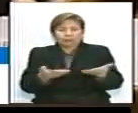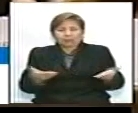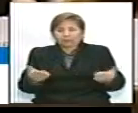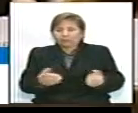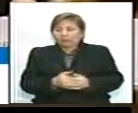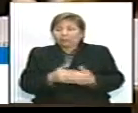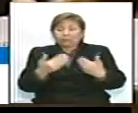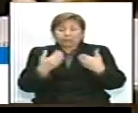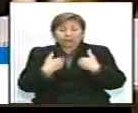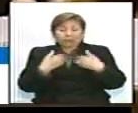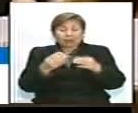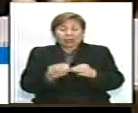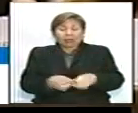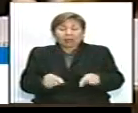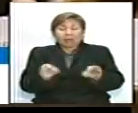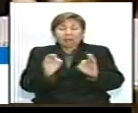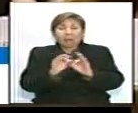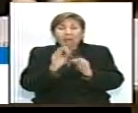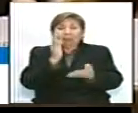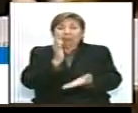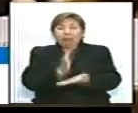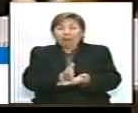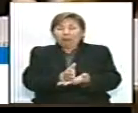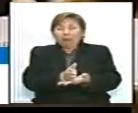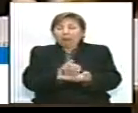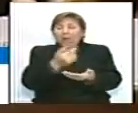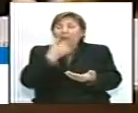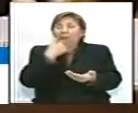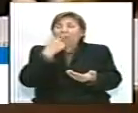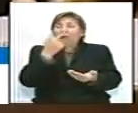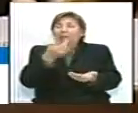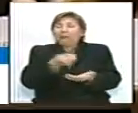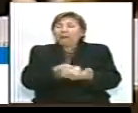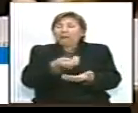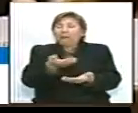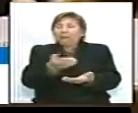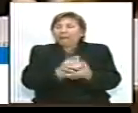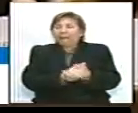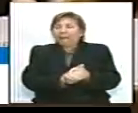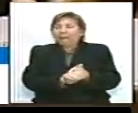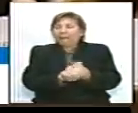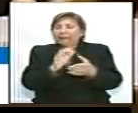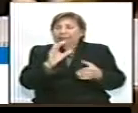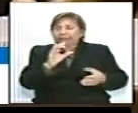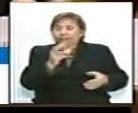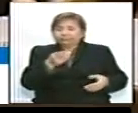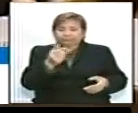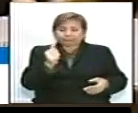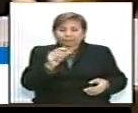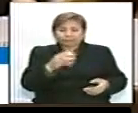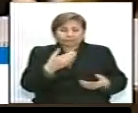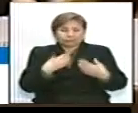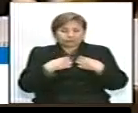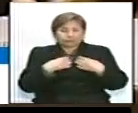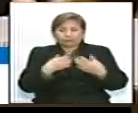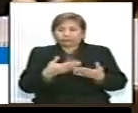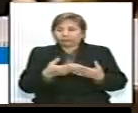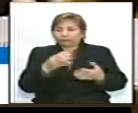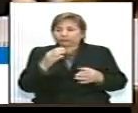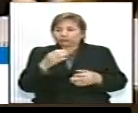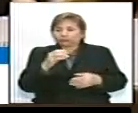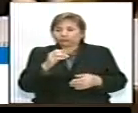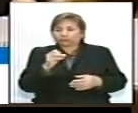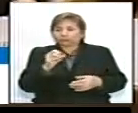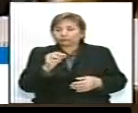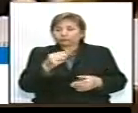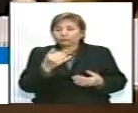tiene, muy importante, está paralizada. Y le estamos comprando chalecos antibalas y uniformes a Colombia y a